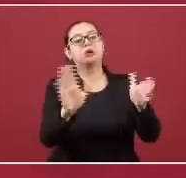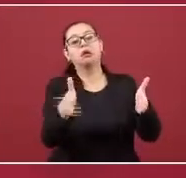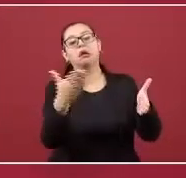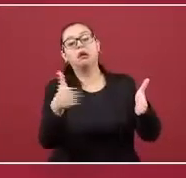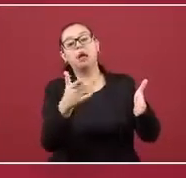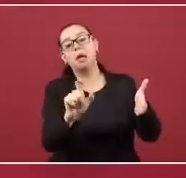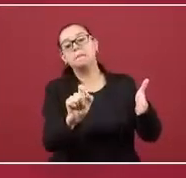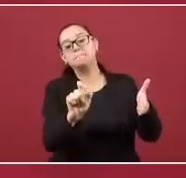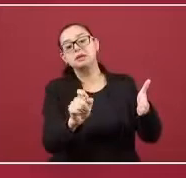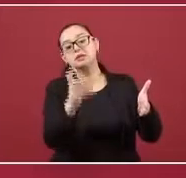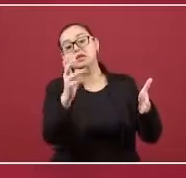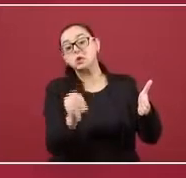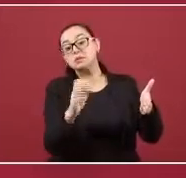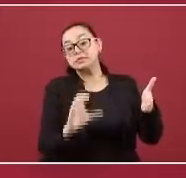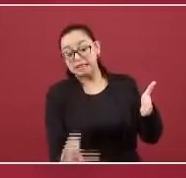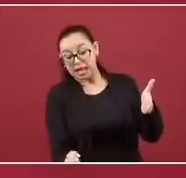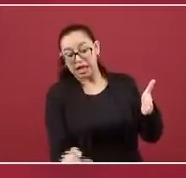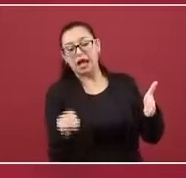de la sección C.